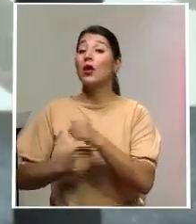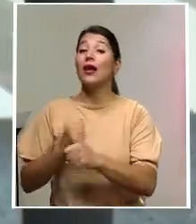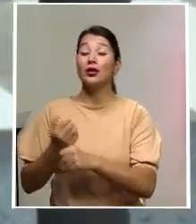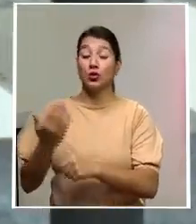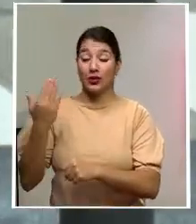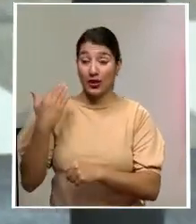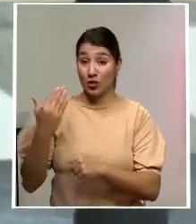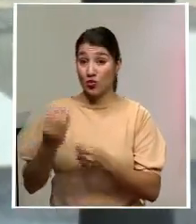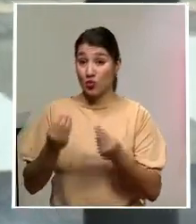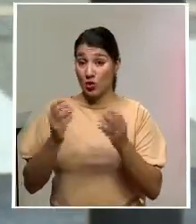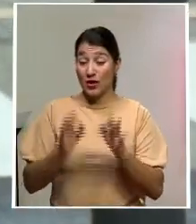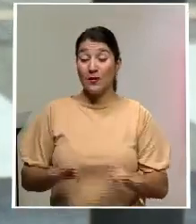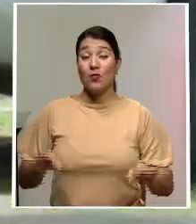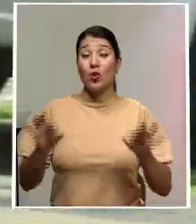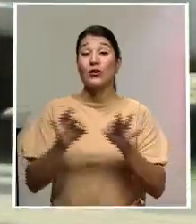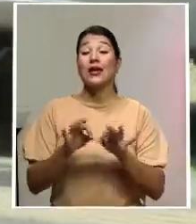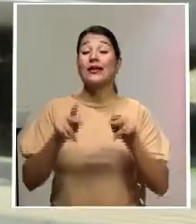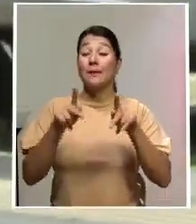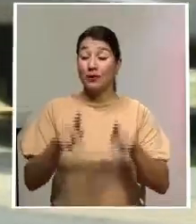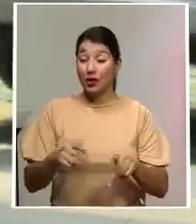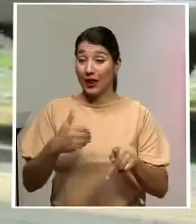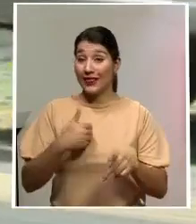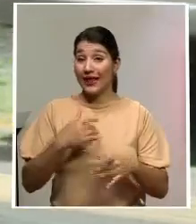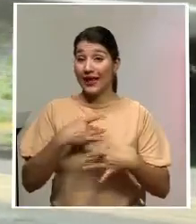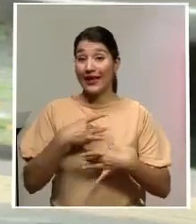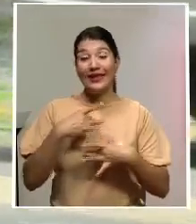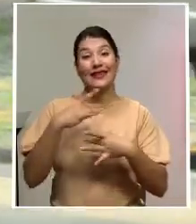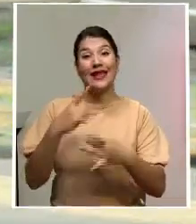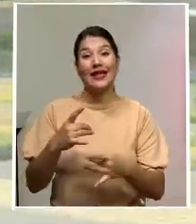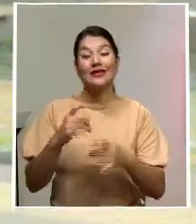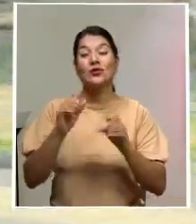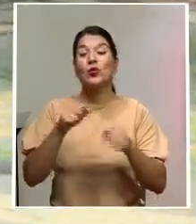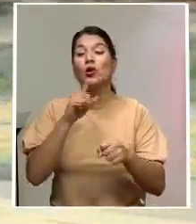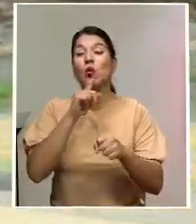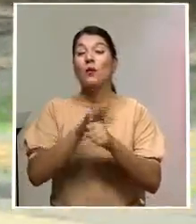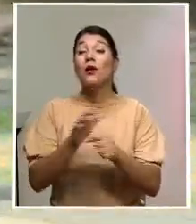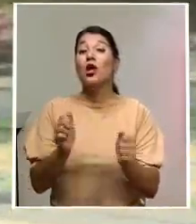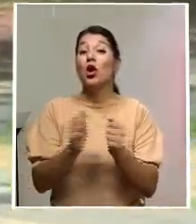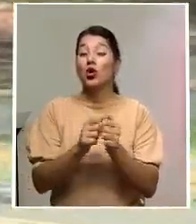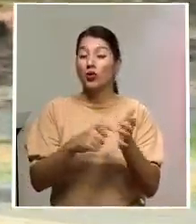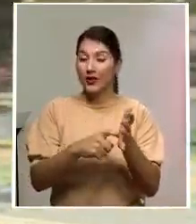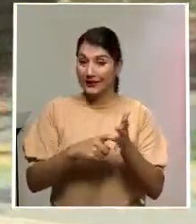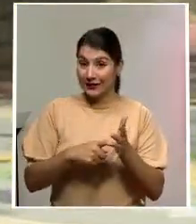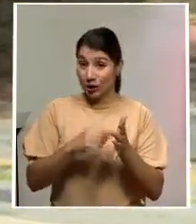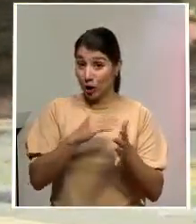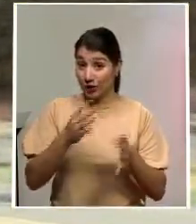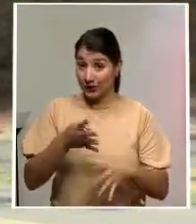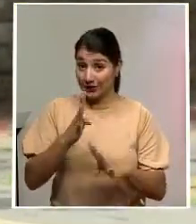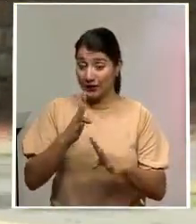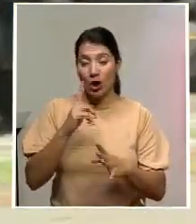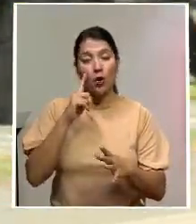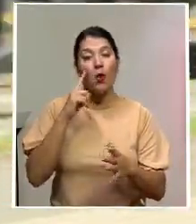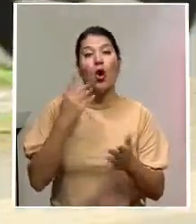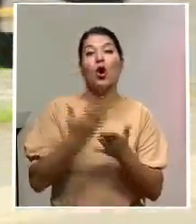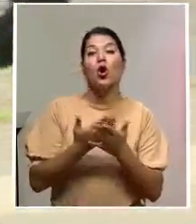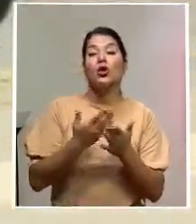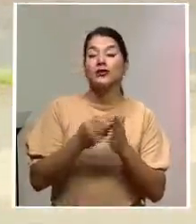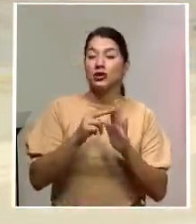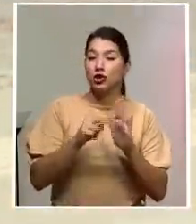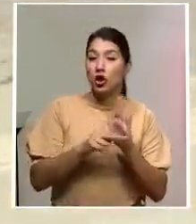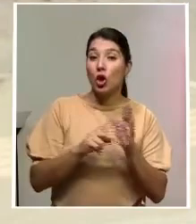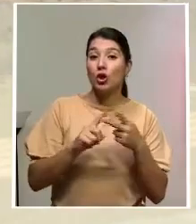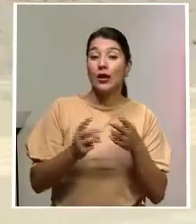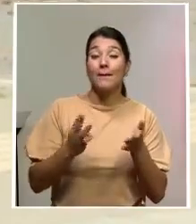importante que las personas interesadas adjunten los requisitos solicitados en la plataforma. Por ejemplo, constancias de notas, matrículas,